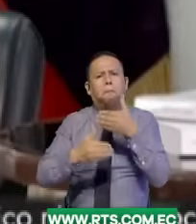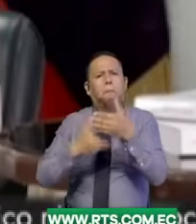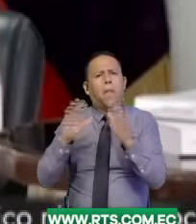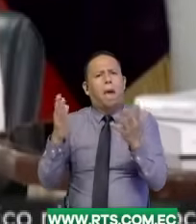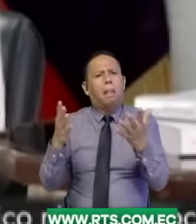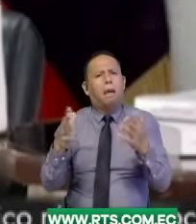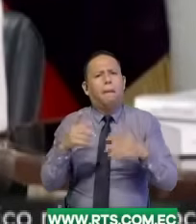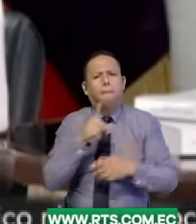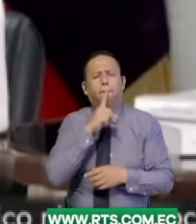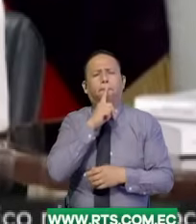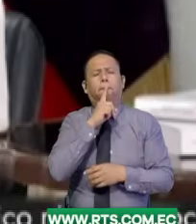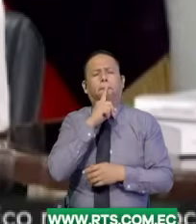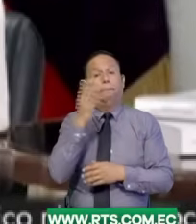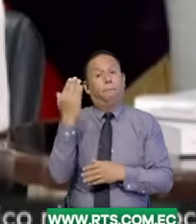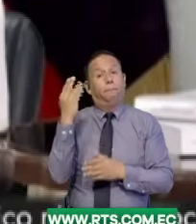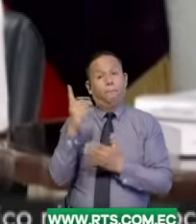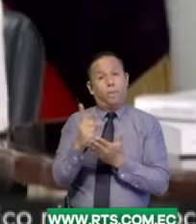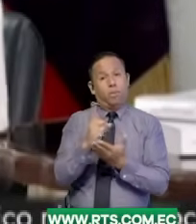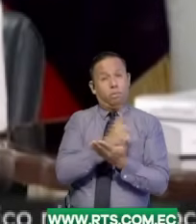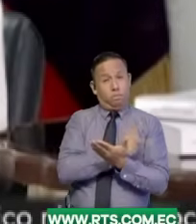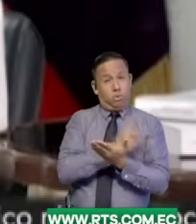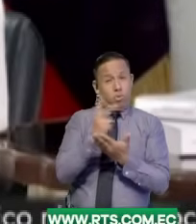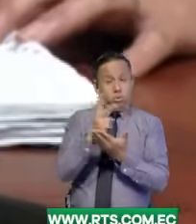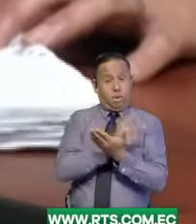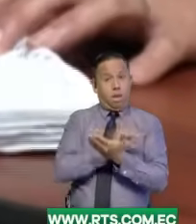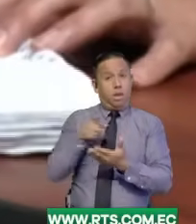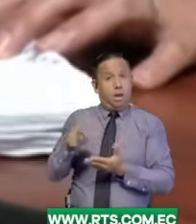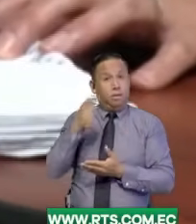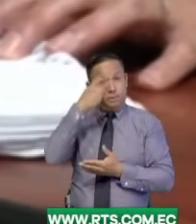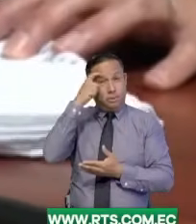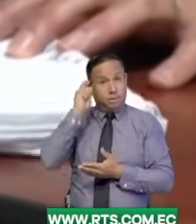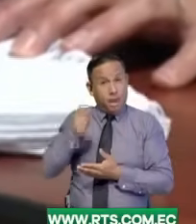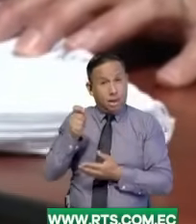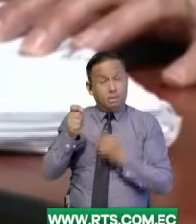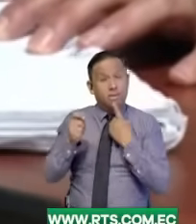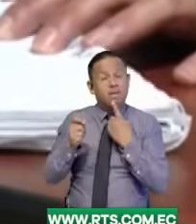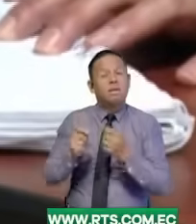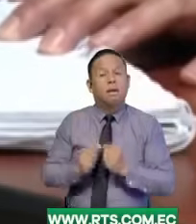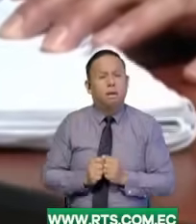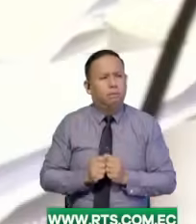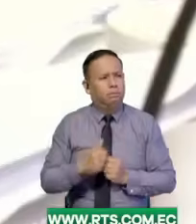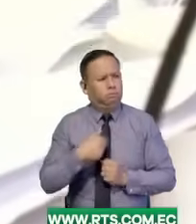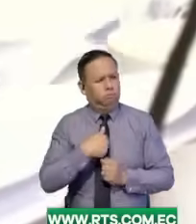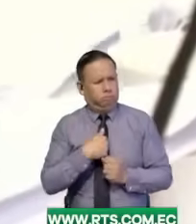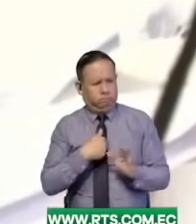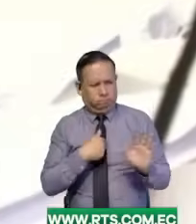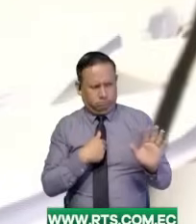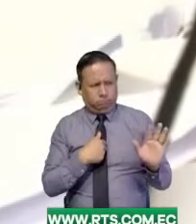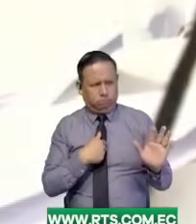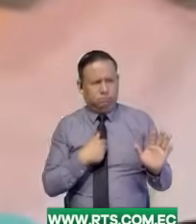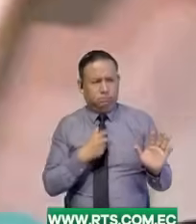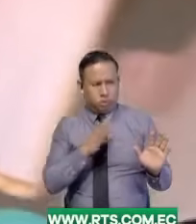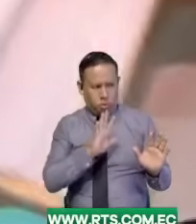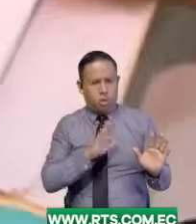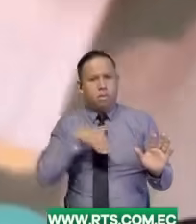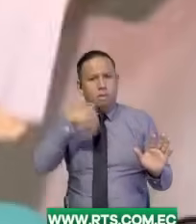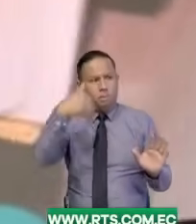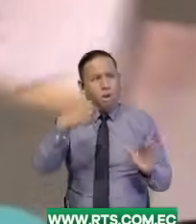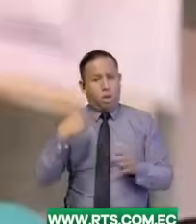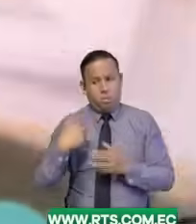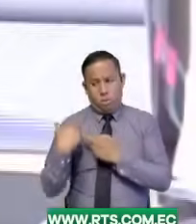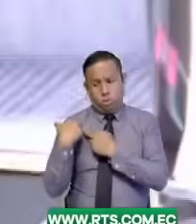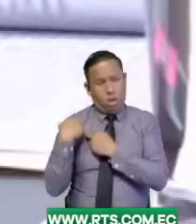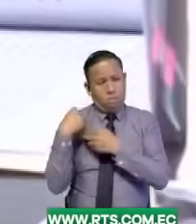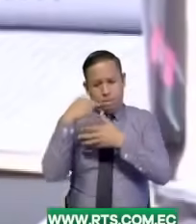dos semanas Salazar respondió a estas declaraciones y reafirmó su intención de liberar información sobre varios casos con